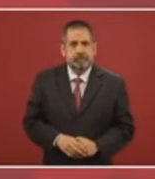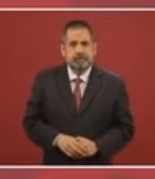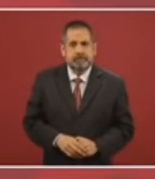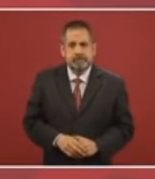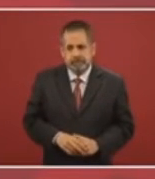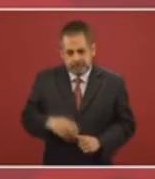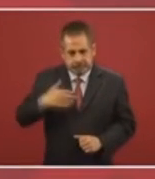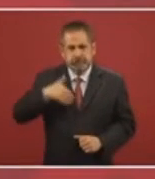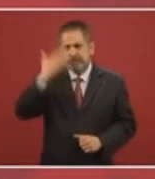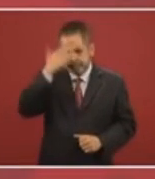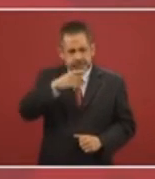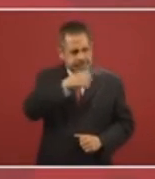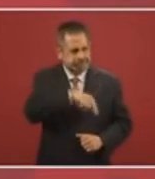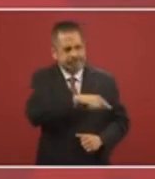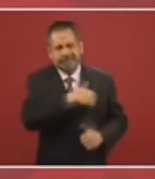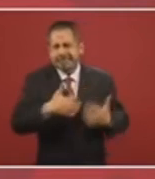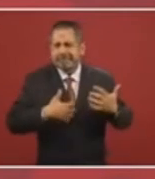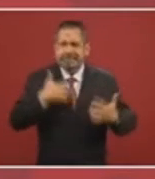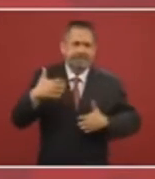Yo sé que están molestos